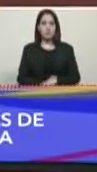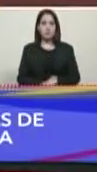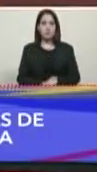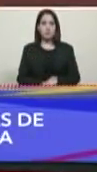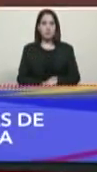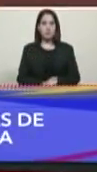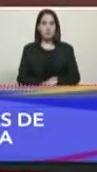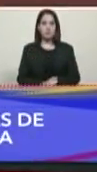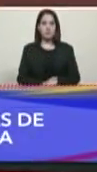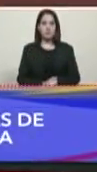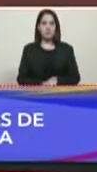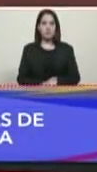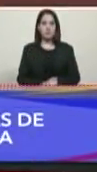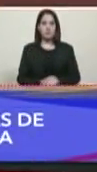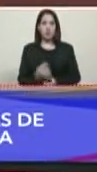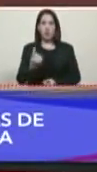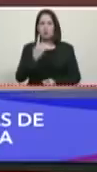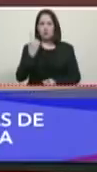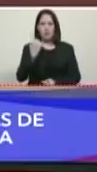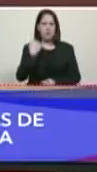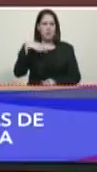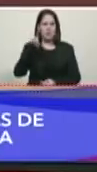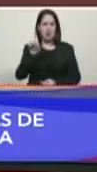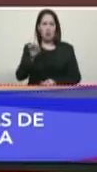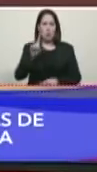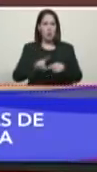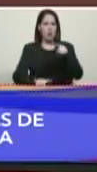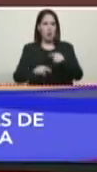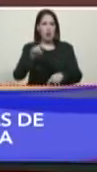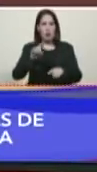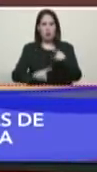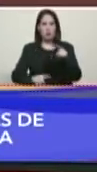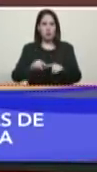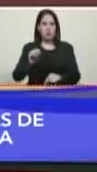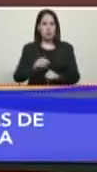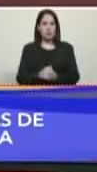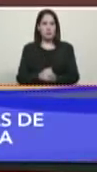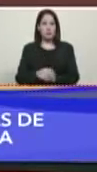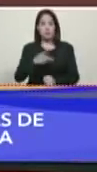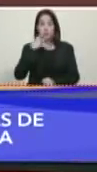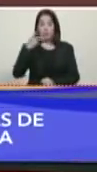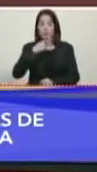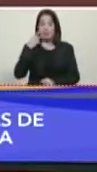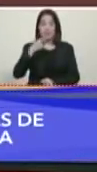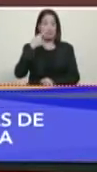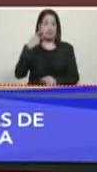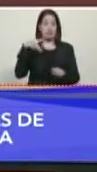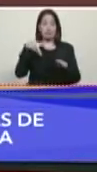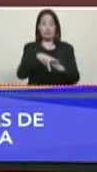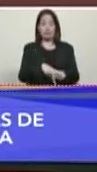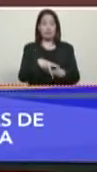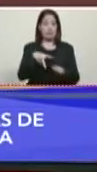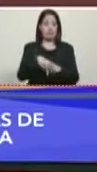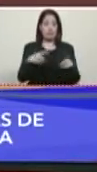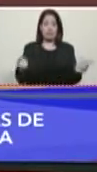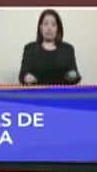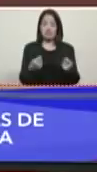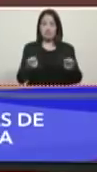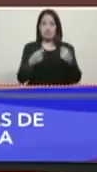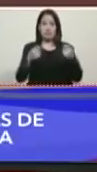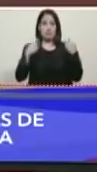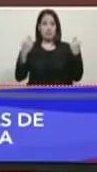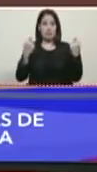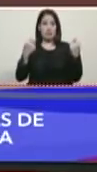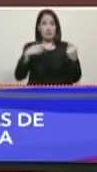sólo una mancha la politización extremista de un